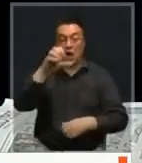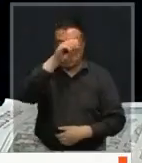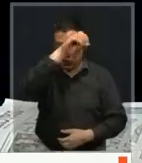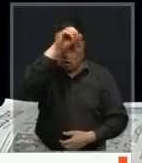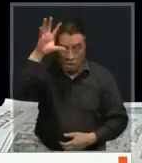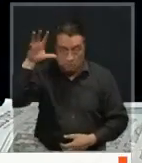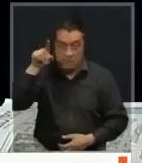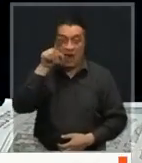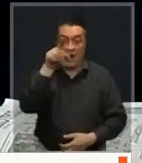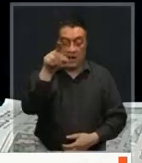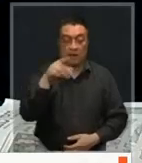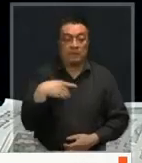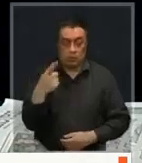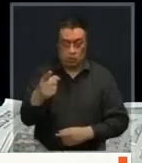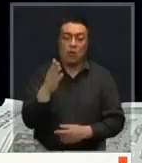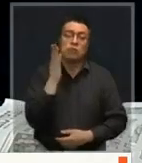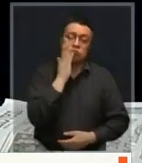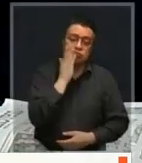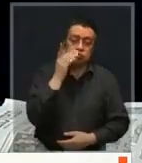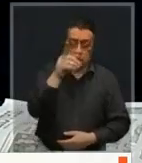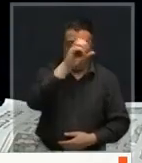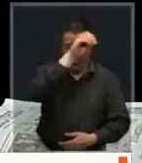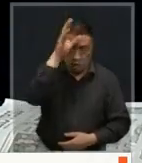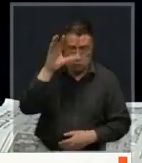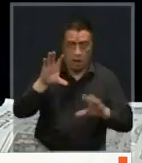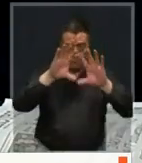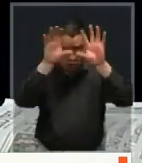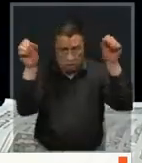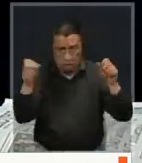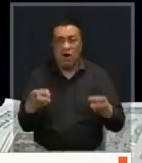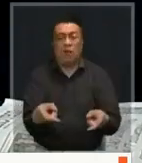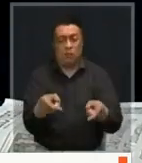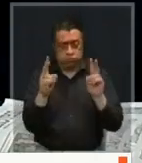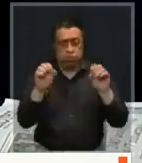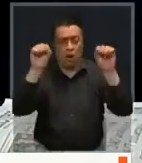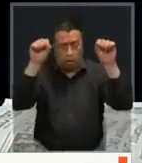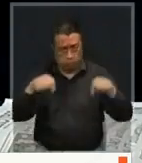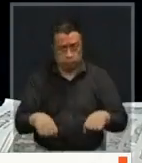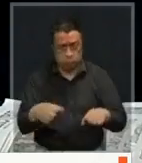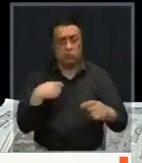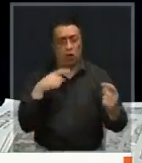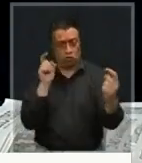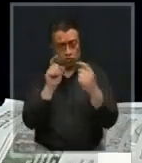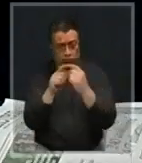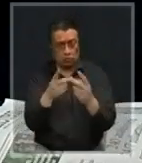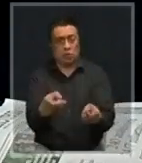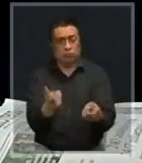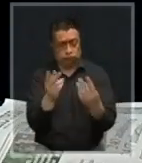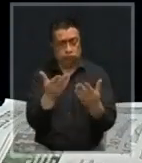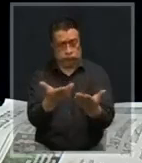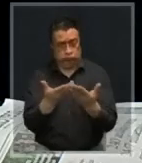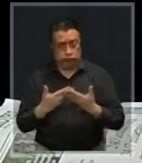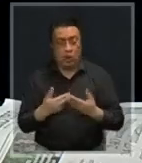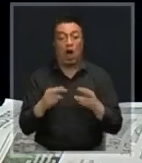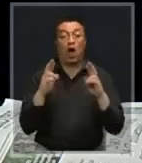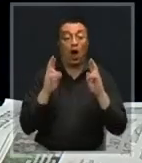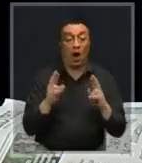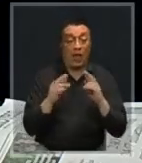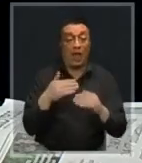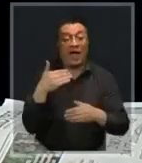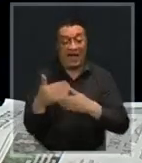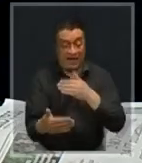Ellos muy generosamente aceptaron tomar contacto con nosotros y ojalá